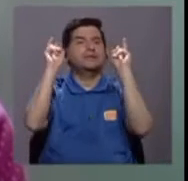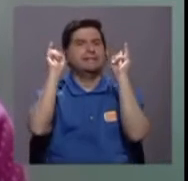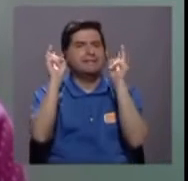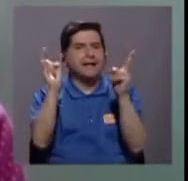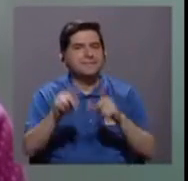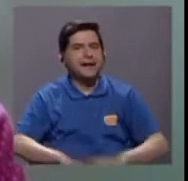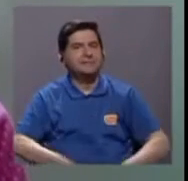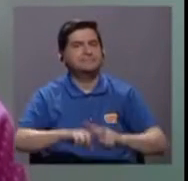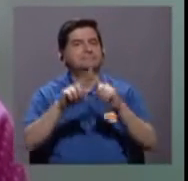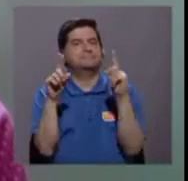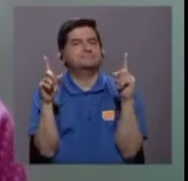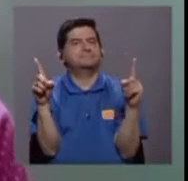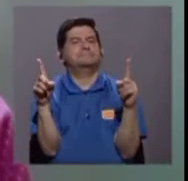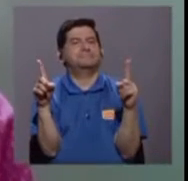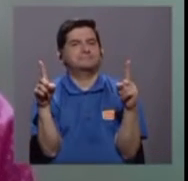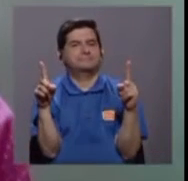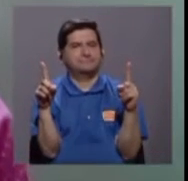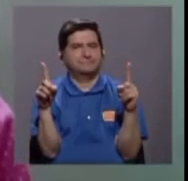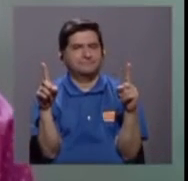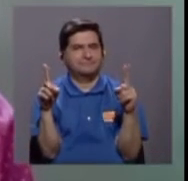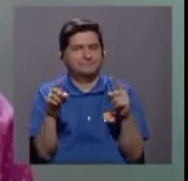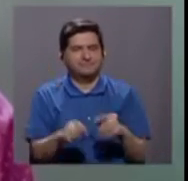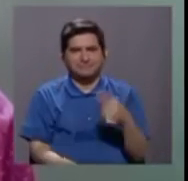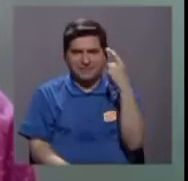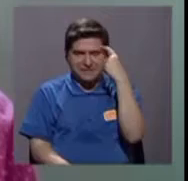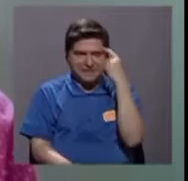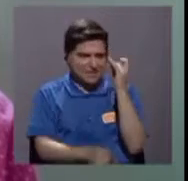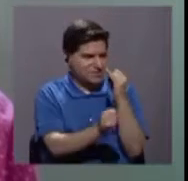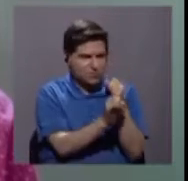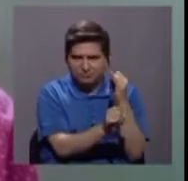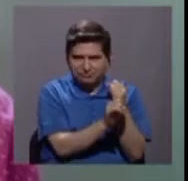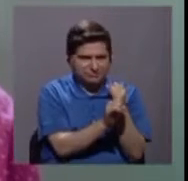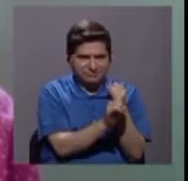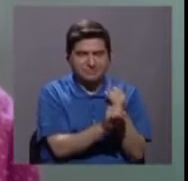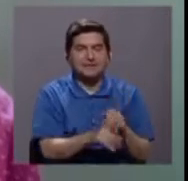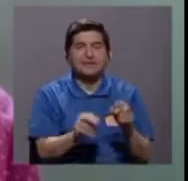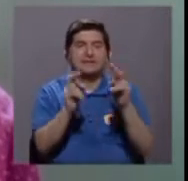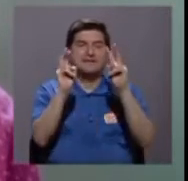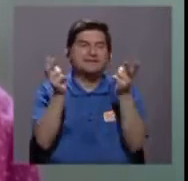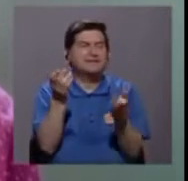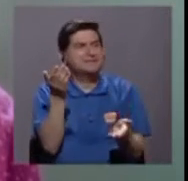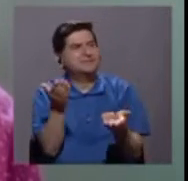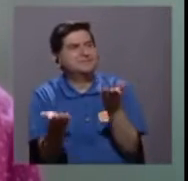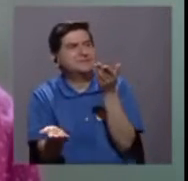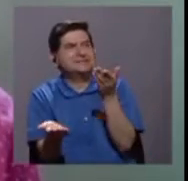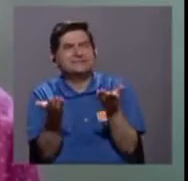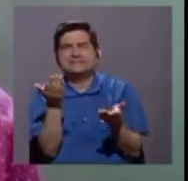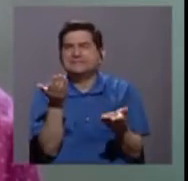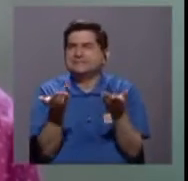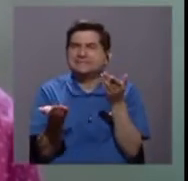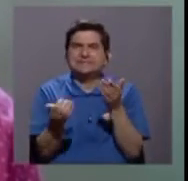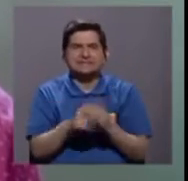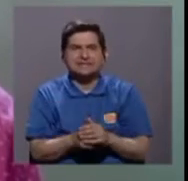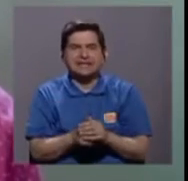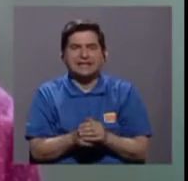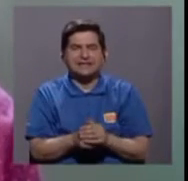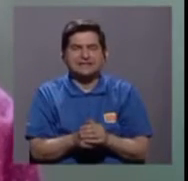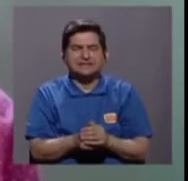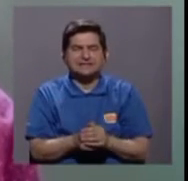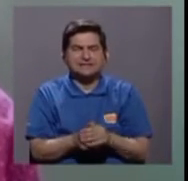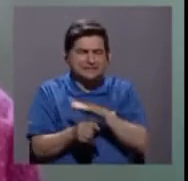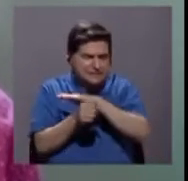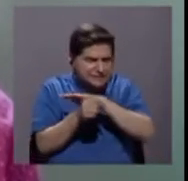es distinto, digamos, al institucional, que son estos temas, digamos, que son integrales, que